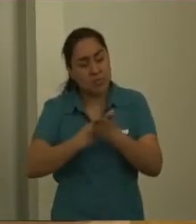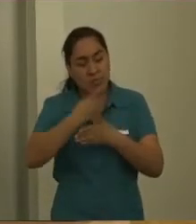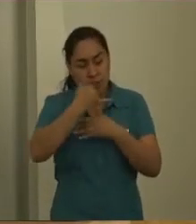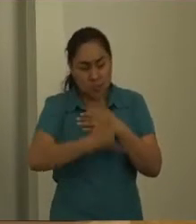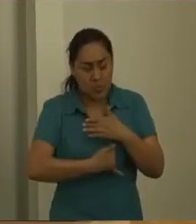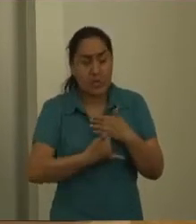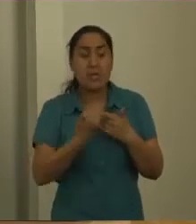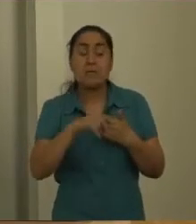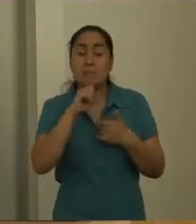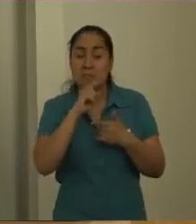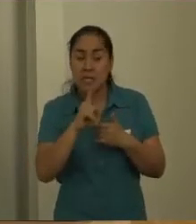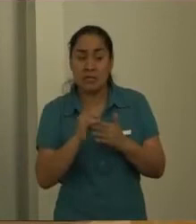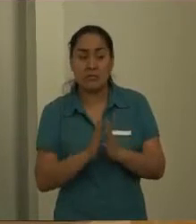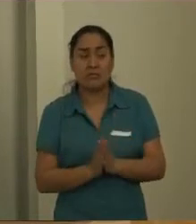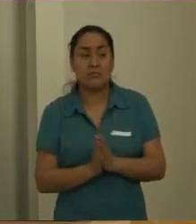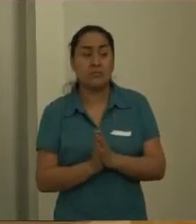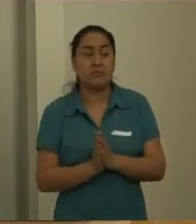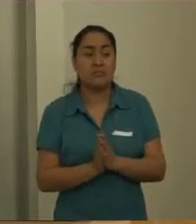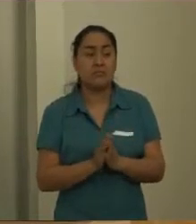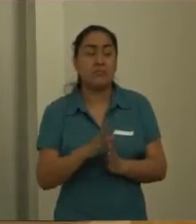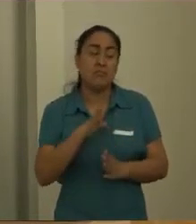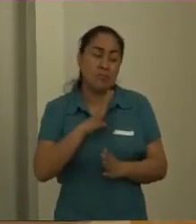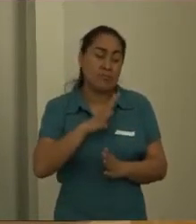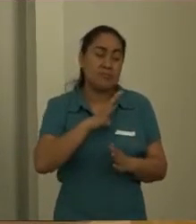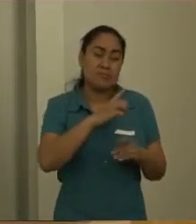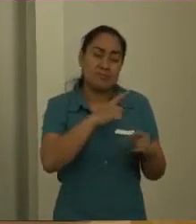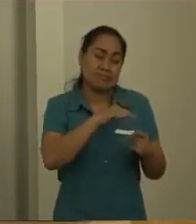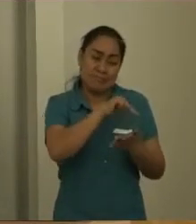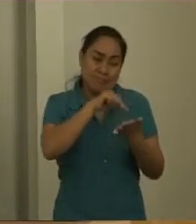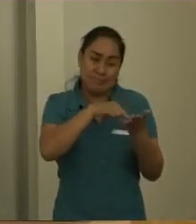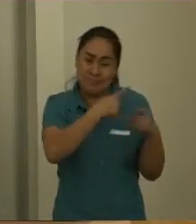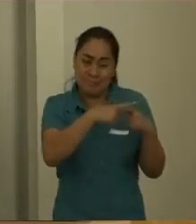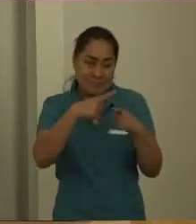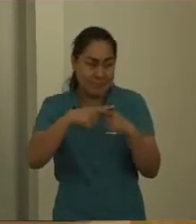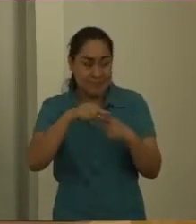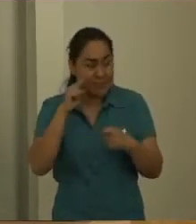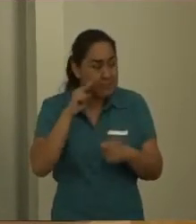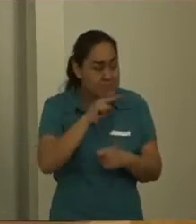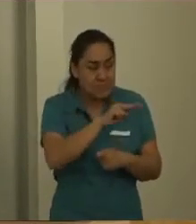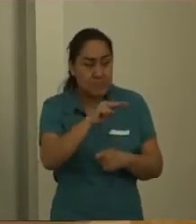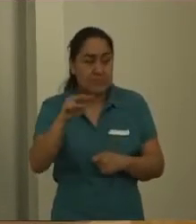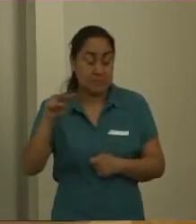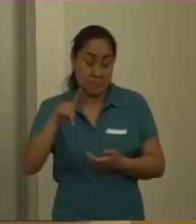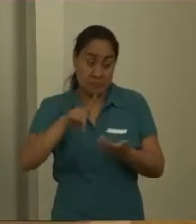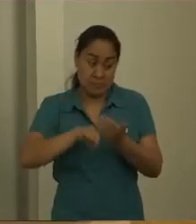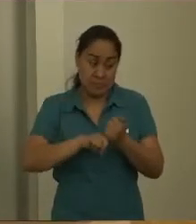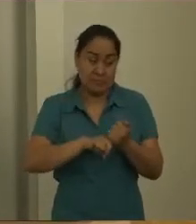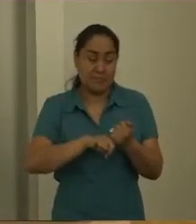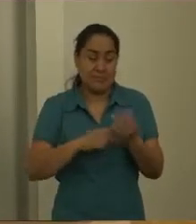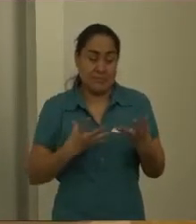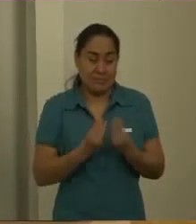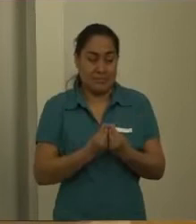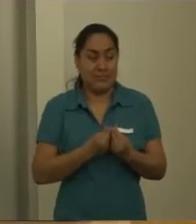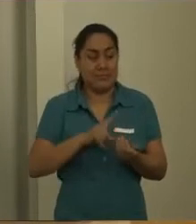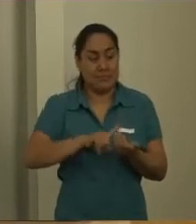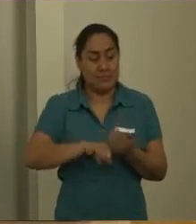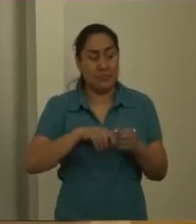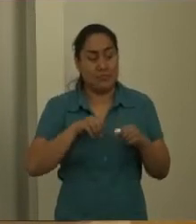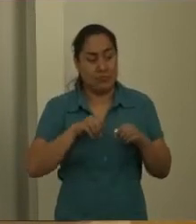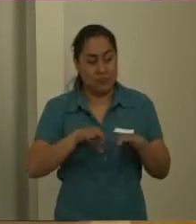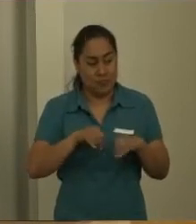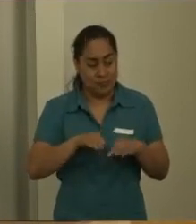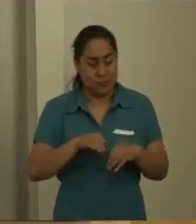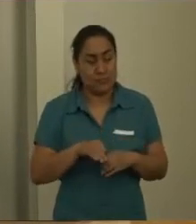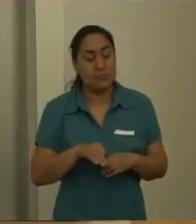por otro lado que en la mayoría de los casos observados por nuestra oficina su